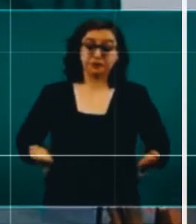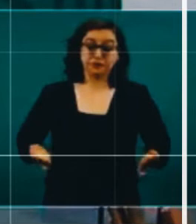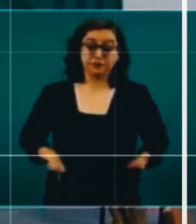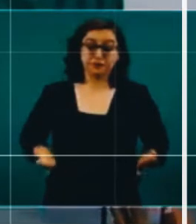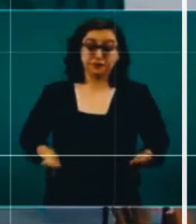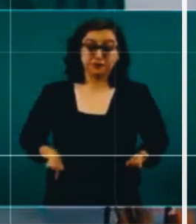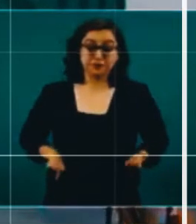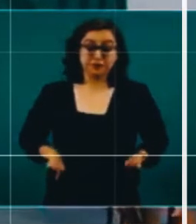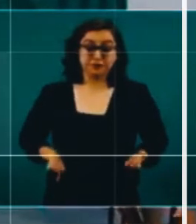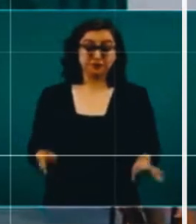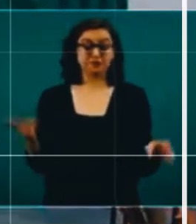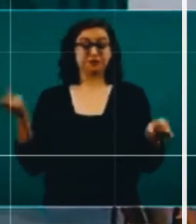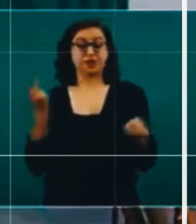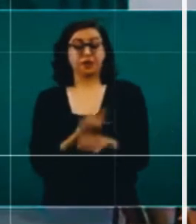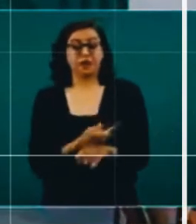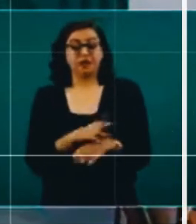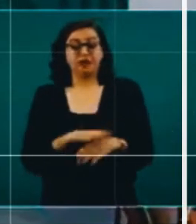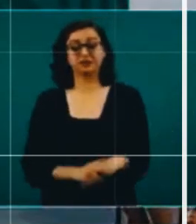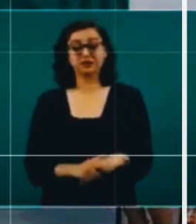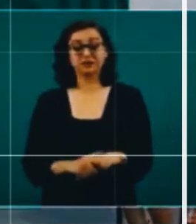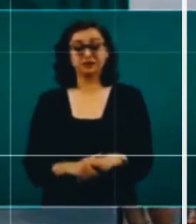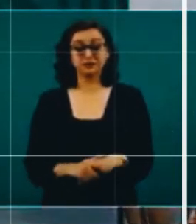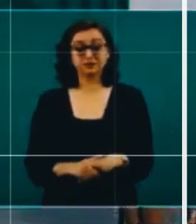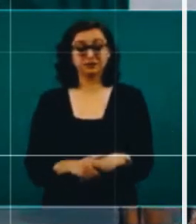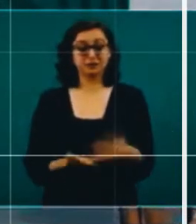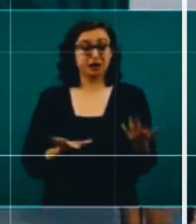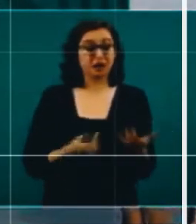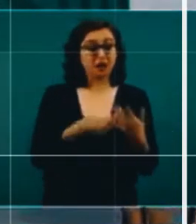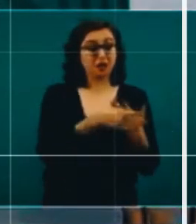nos quedaríamos tuertos todos